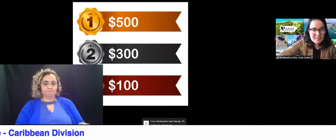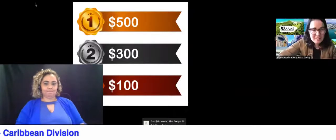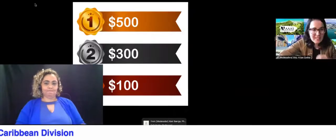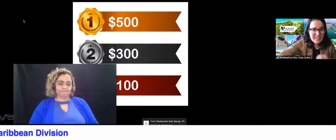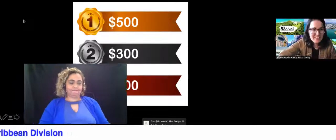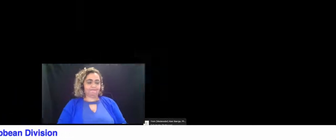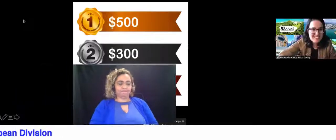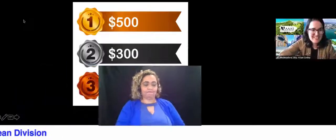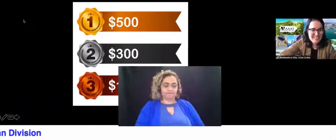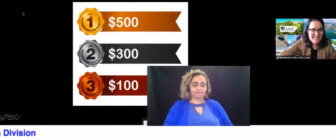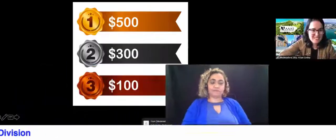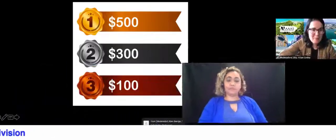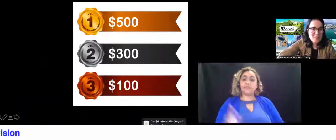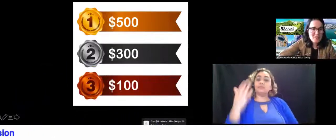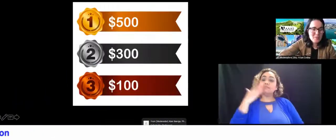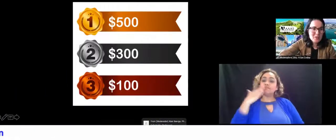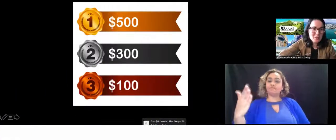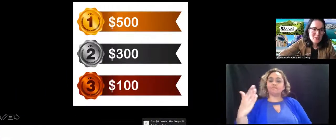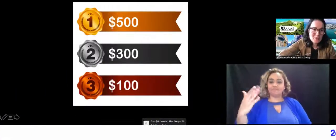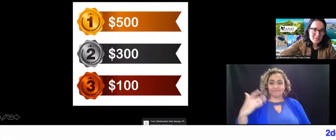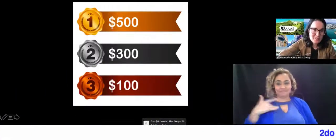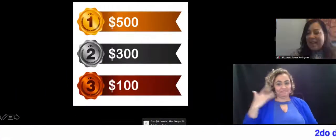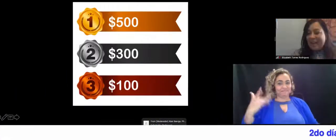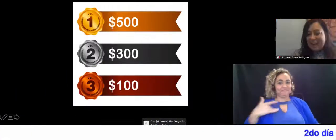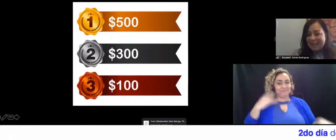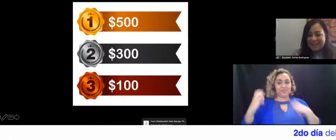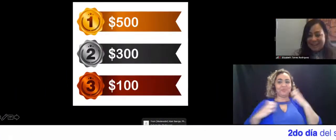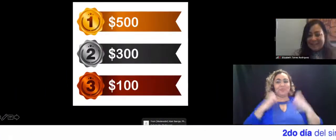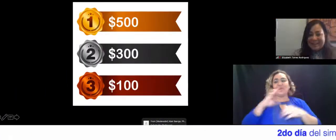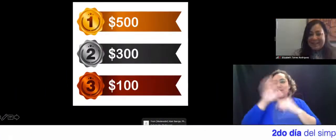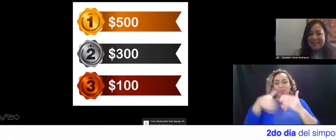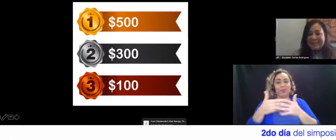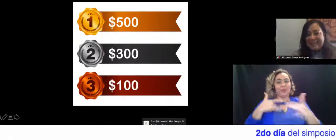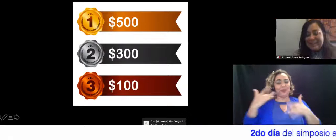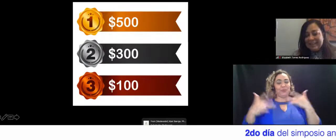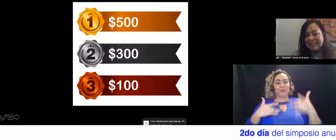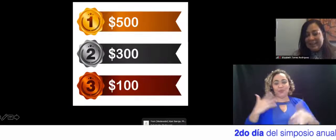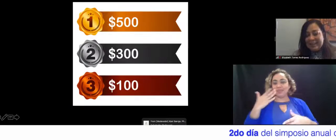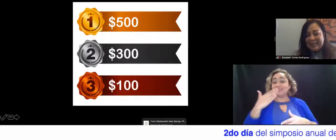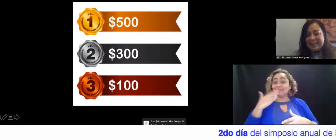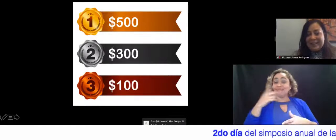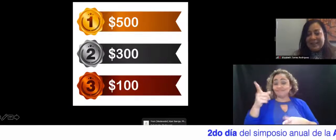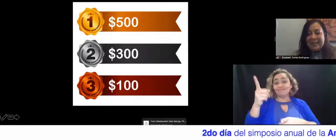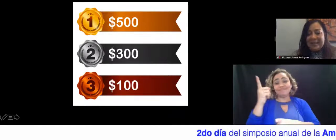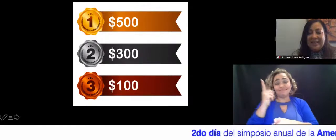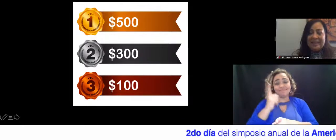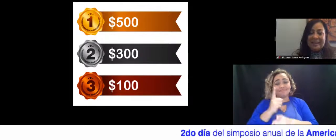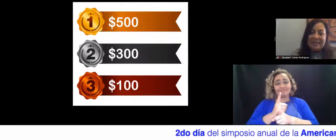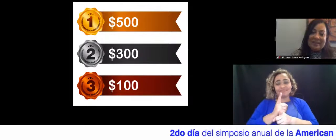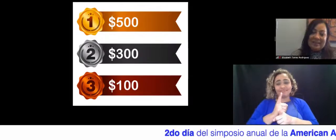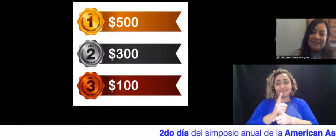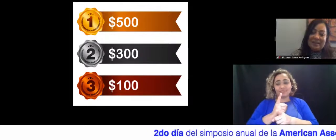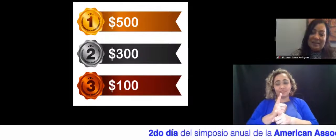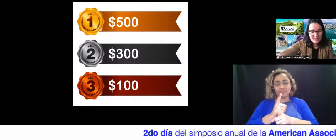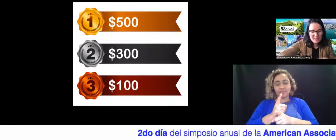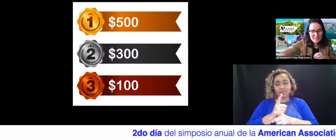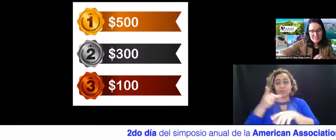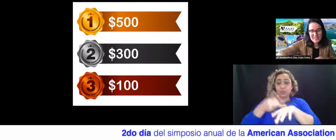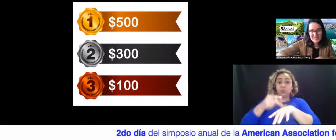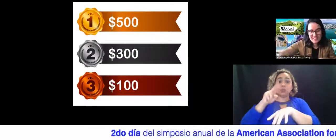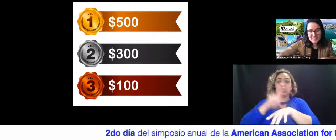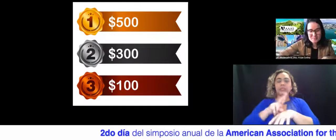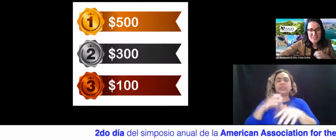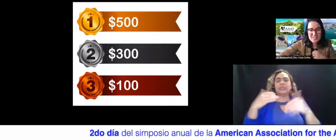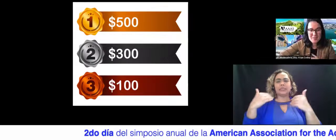Muchísimas gracias. Nos emocionamos todos. Tienes toda la razón. Puerto Rico